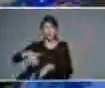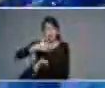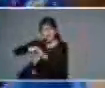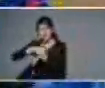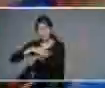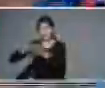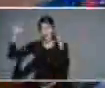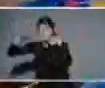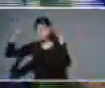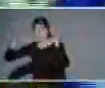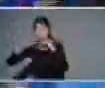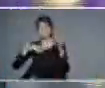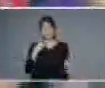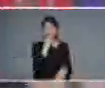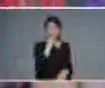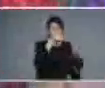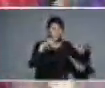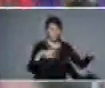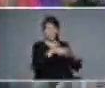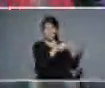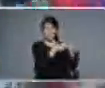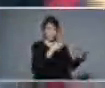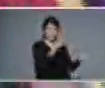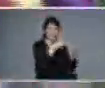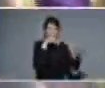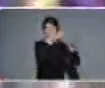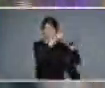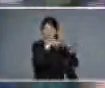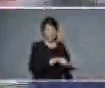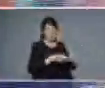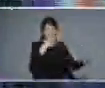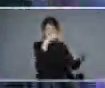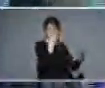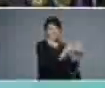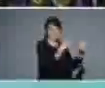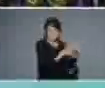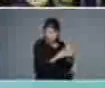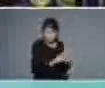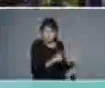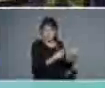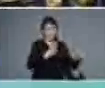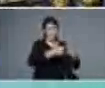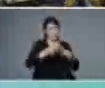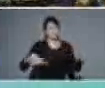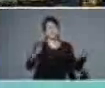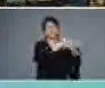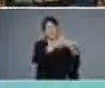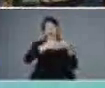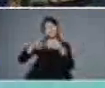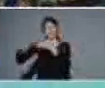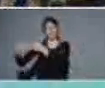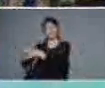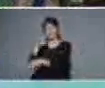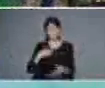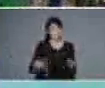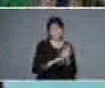lluvia comedores sociales albergues a tope comercio cerrando no salen a